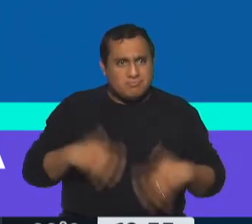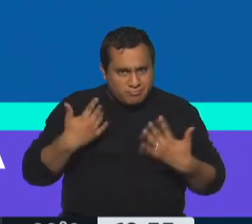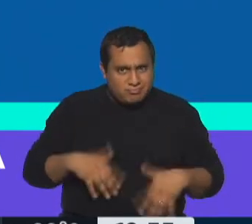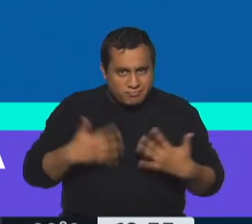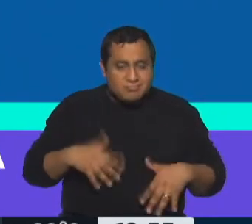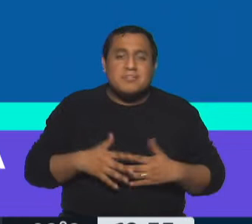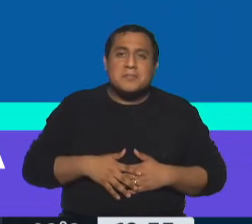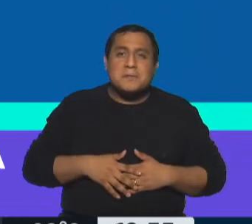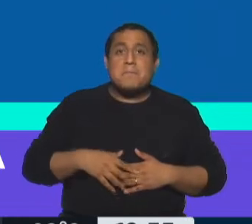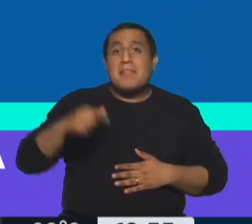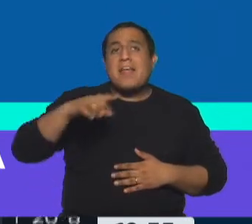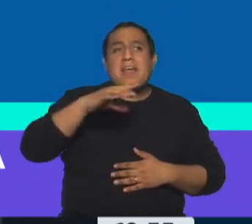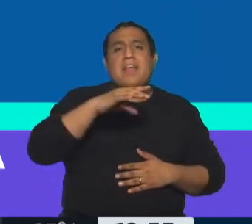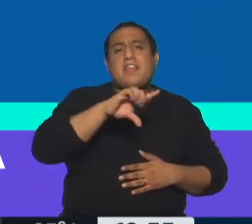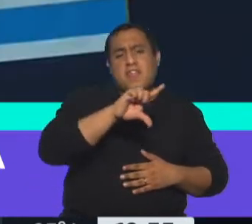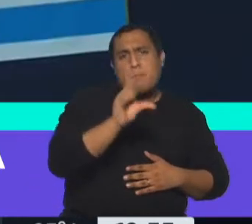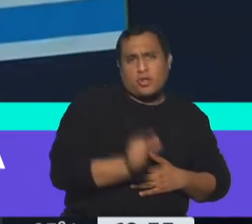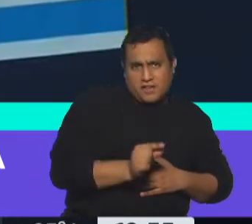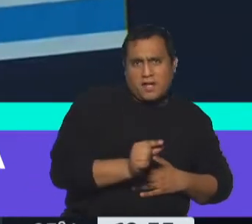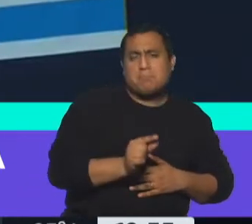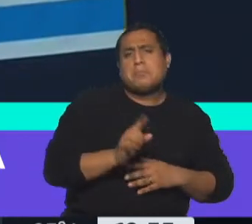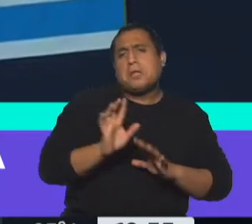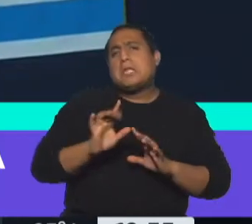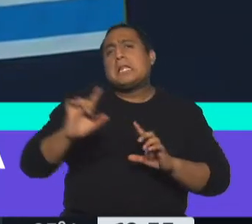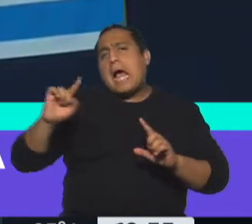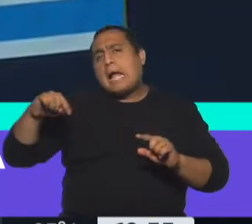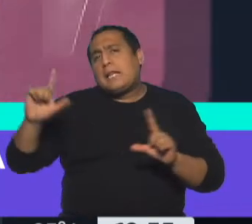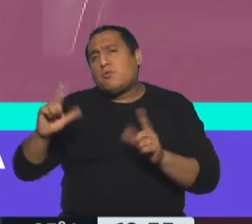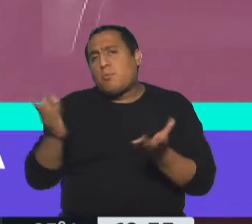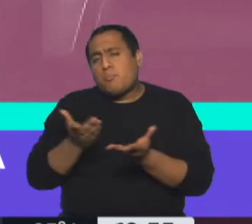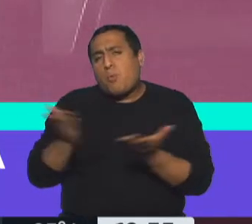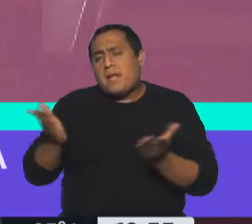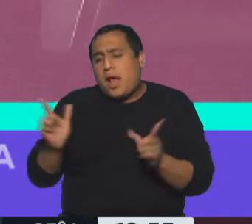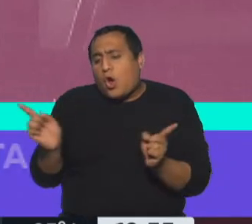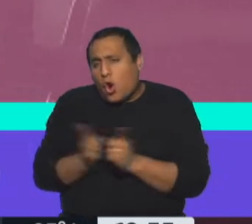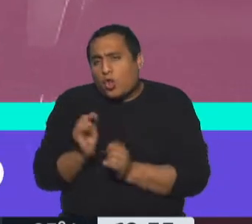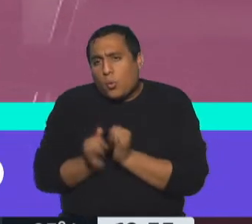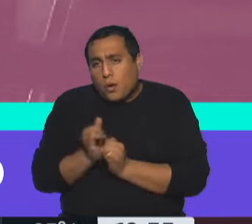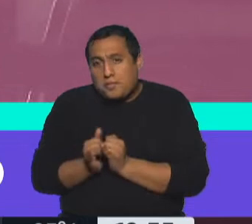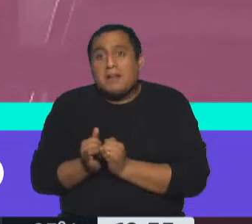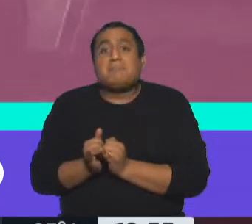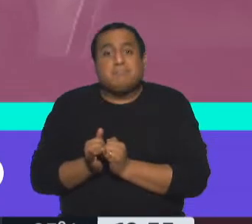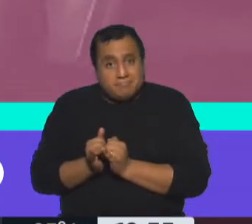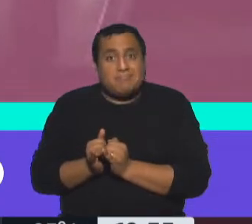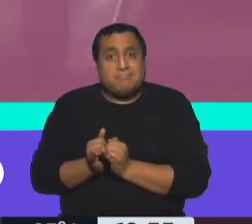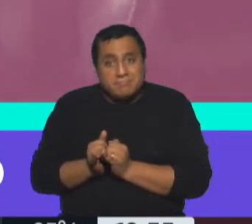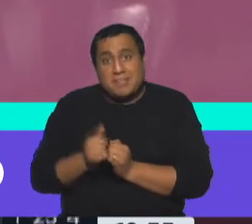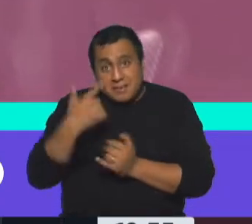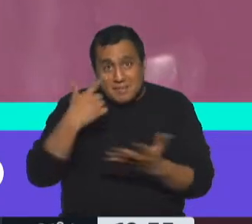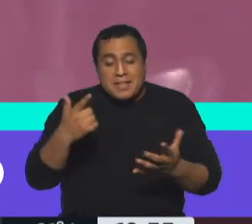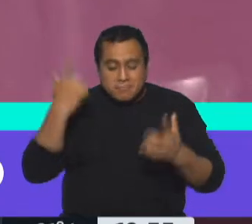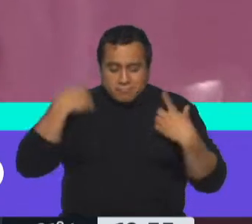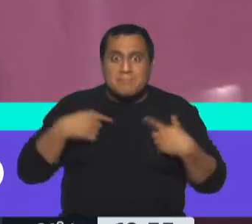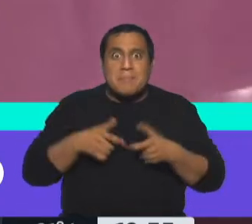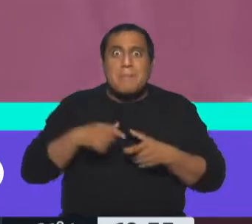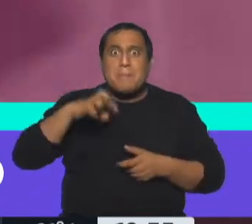Y en la pantalla de Deporte Bay, con resúmenes permanentes en la pantalla de la televisión pública, allí la plata para la Argentina. España